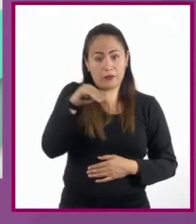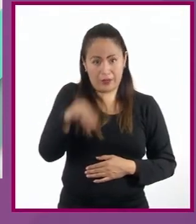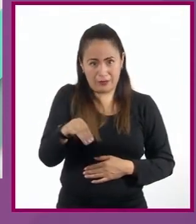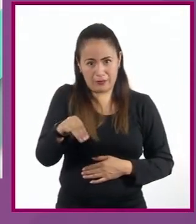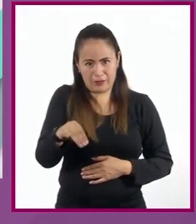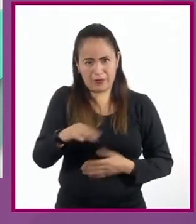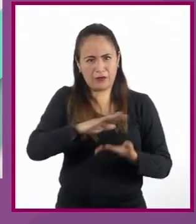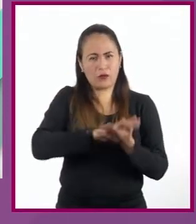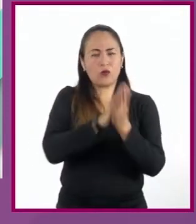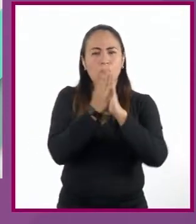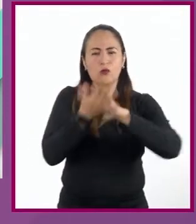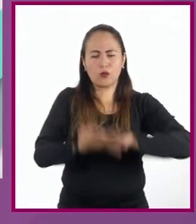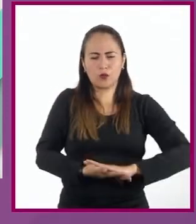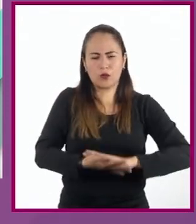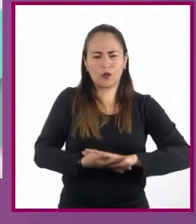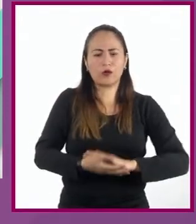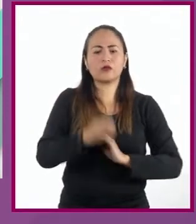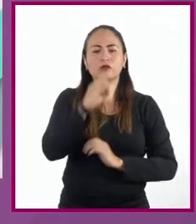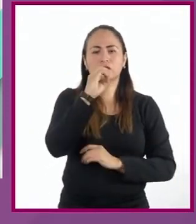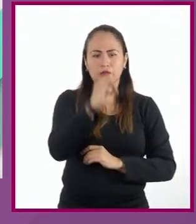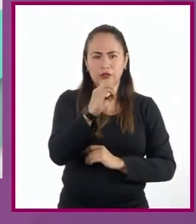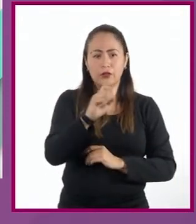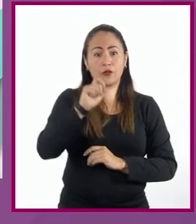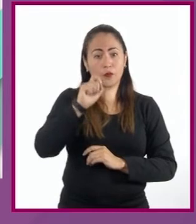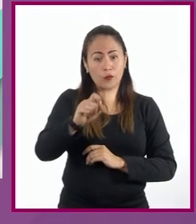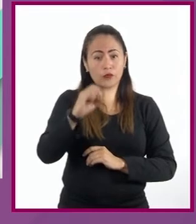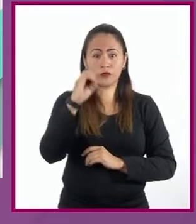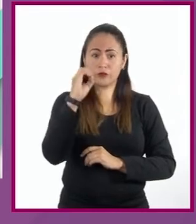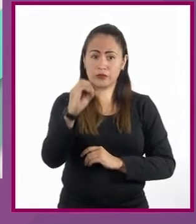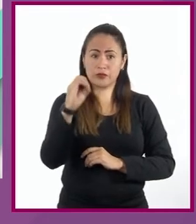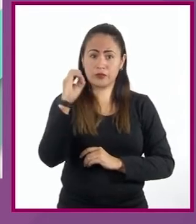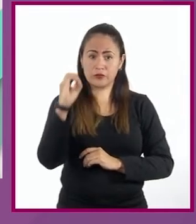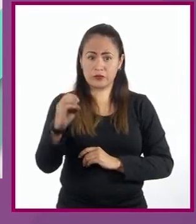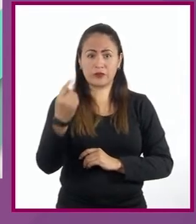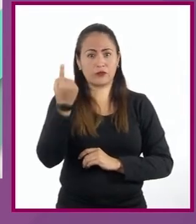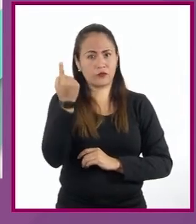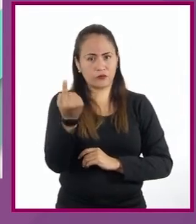y equivale a 1/1000 de metro, es decir,